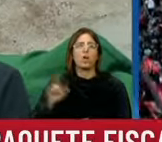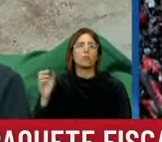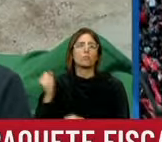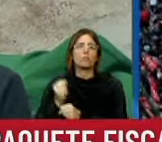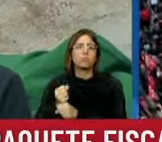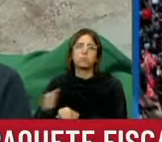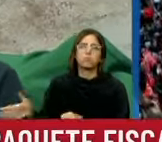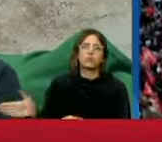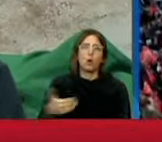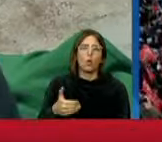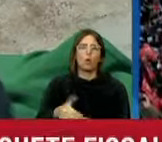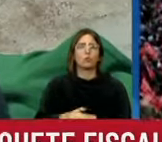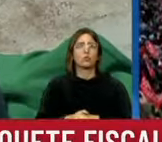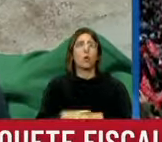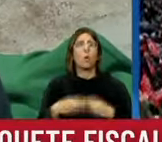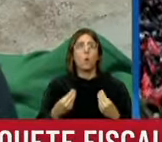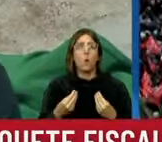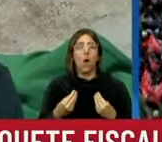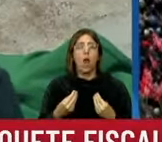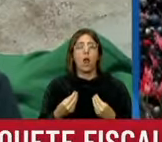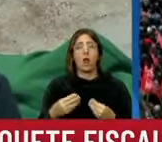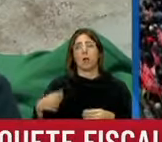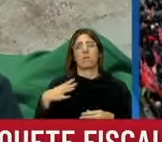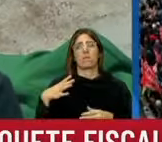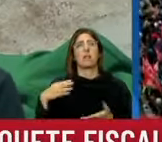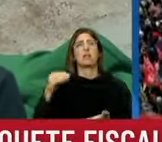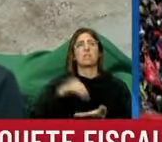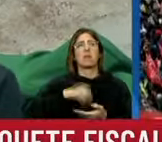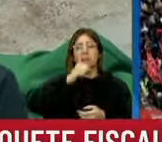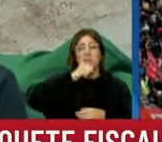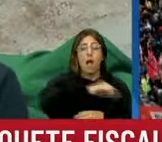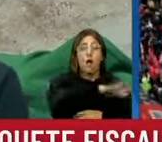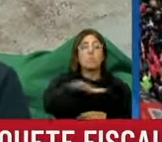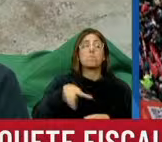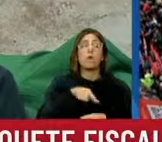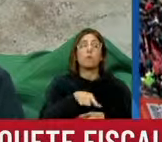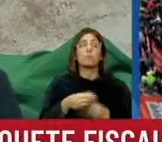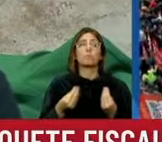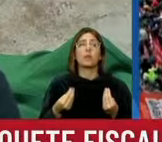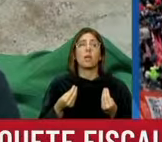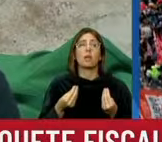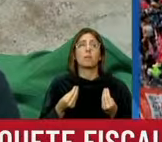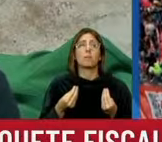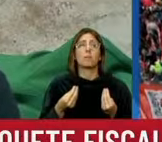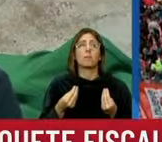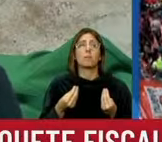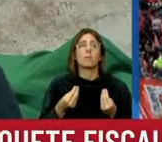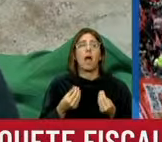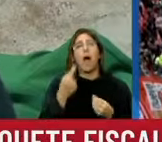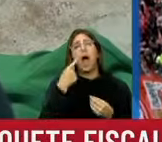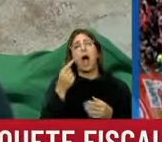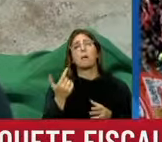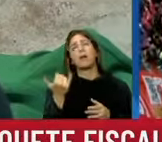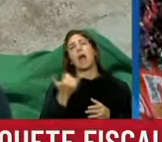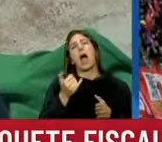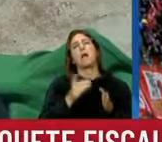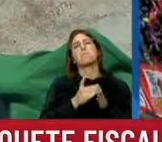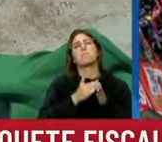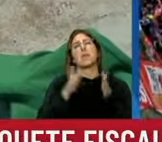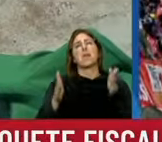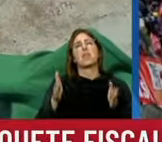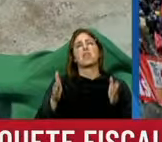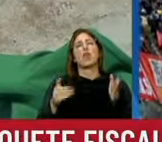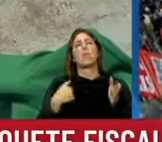Peña. Marcos Peña vivía diciéndole al presidente Macri, nosotros tenemos que tener